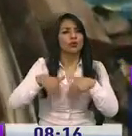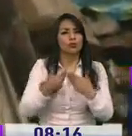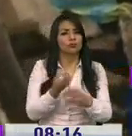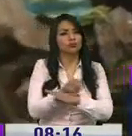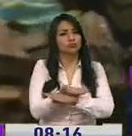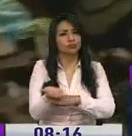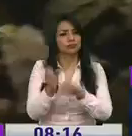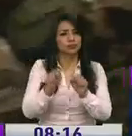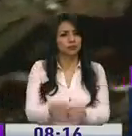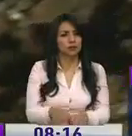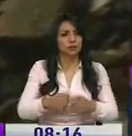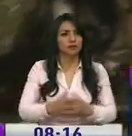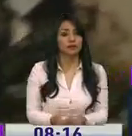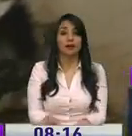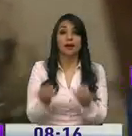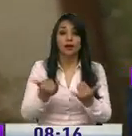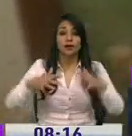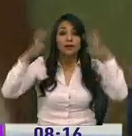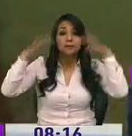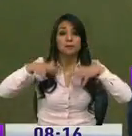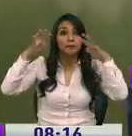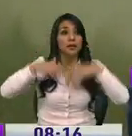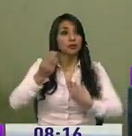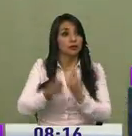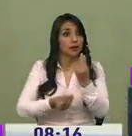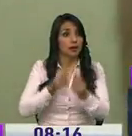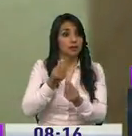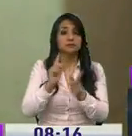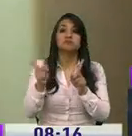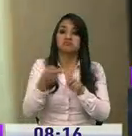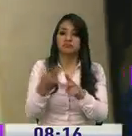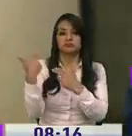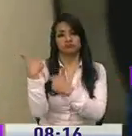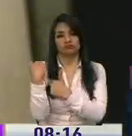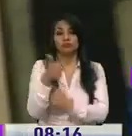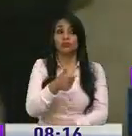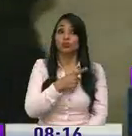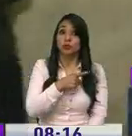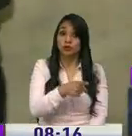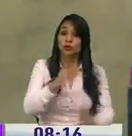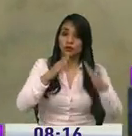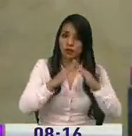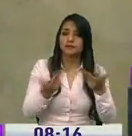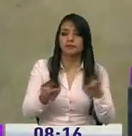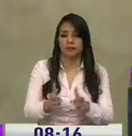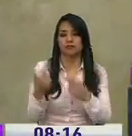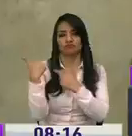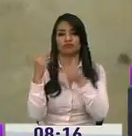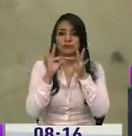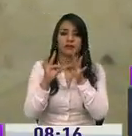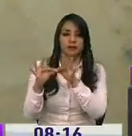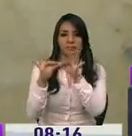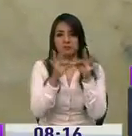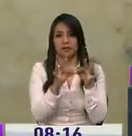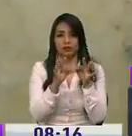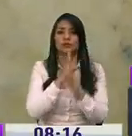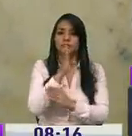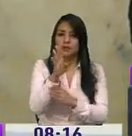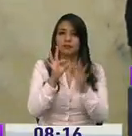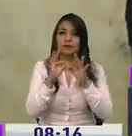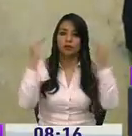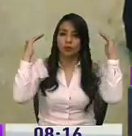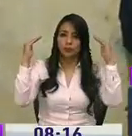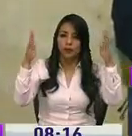ahora en época invernal cuando primero el tema es la corresponsabilidad de los propietarios en cuanto al tema de mantenimiento siempre mantener las cubiertas